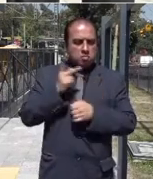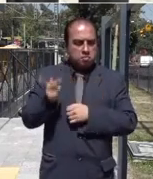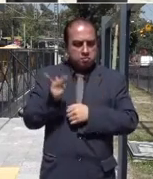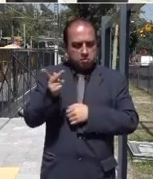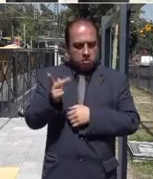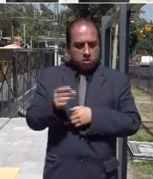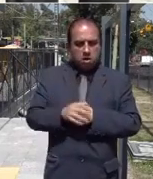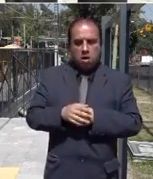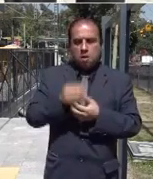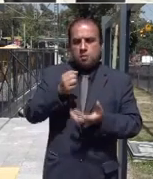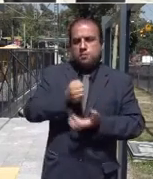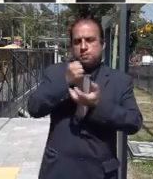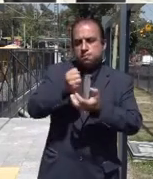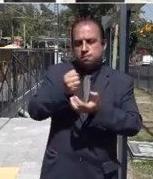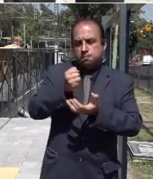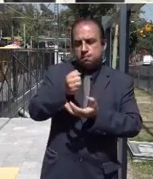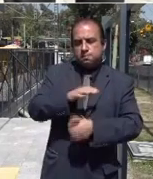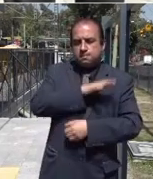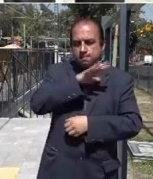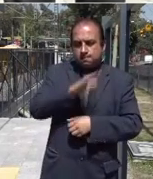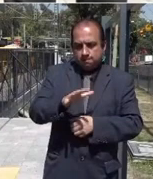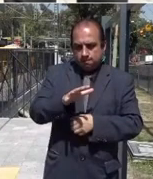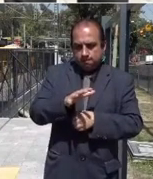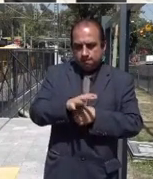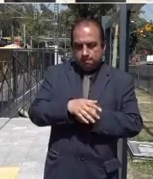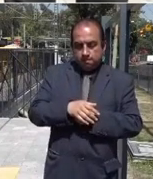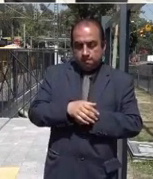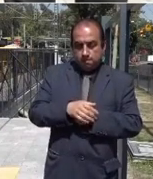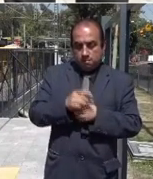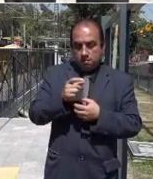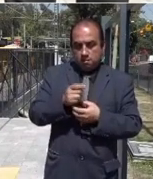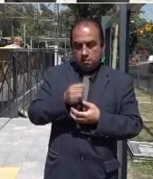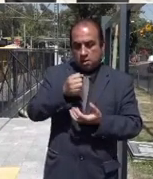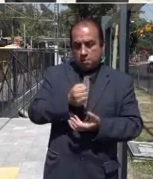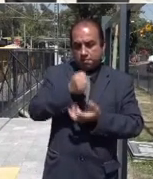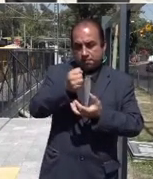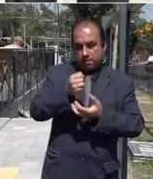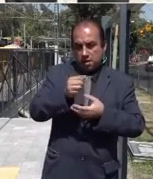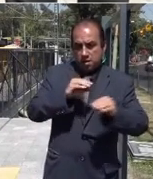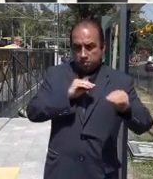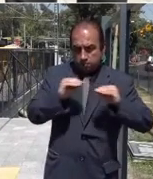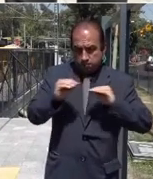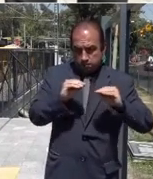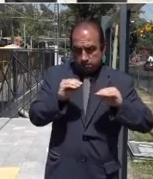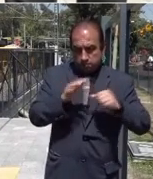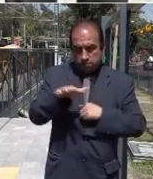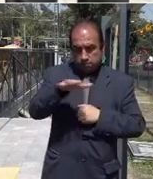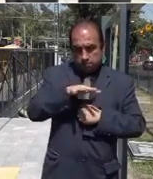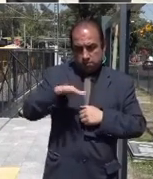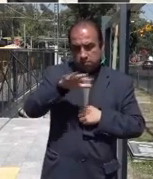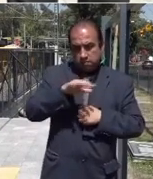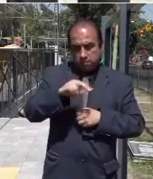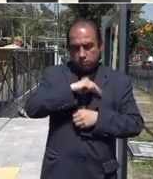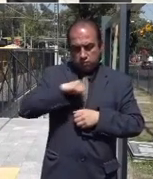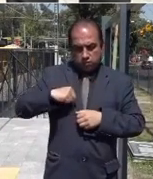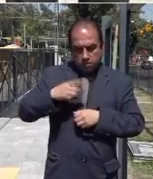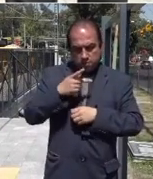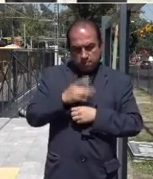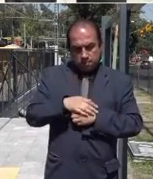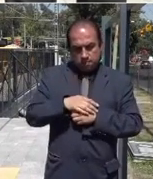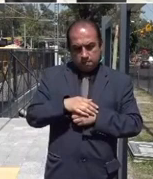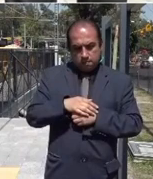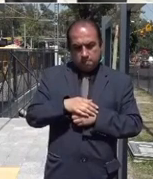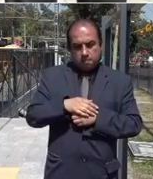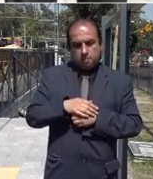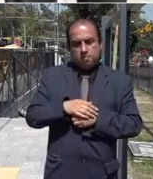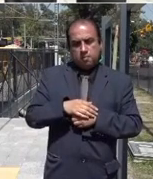del presupuesto general de inversión al sector movilidad, estamos hablando, incluyendo el